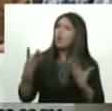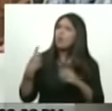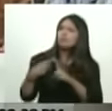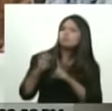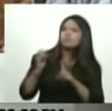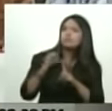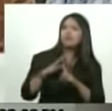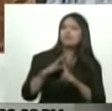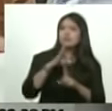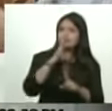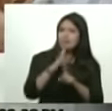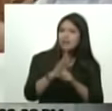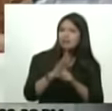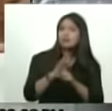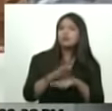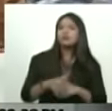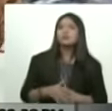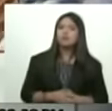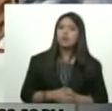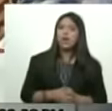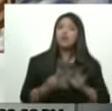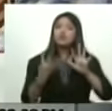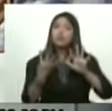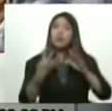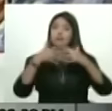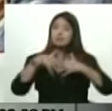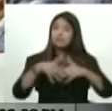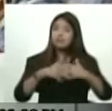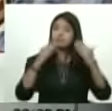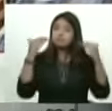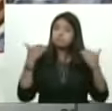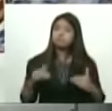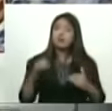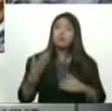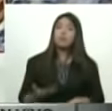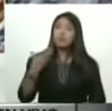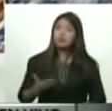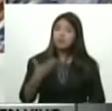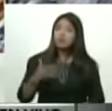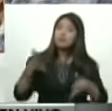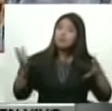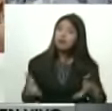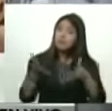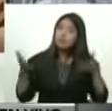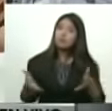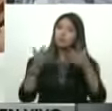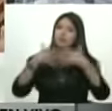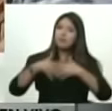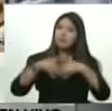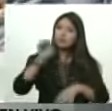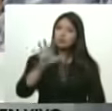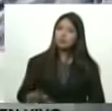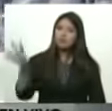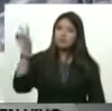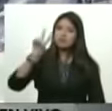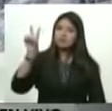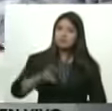esto directamente este uno de los 9 motores fundamentales estratégicos para impulsar el aparato productivo de nuestro